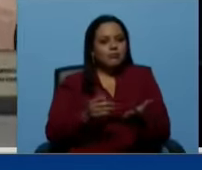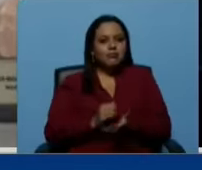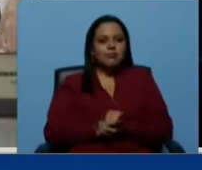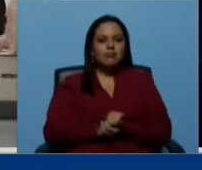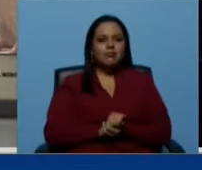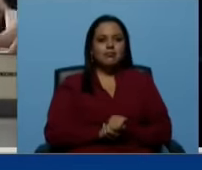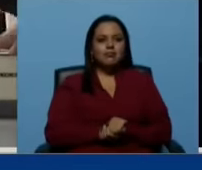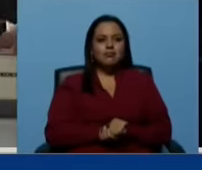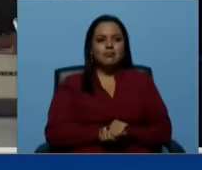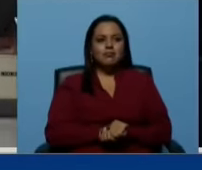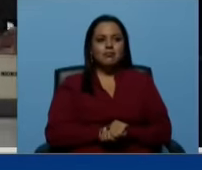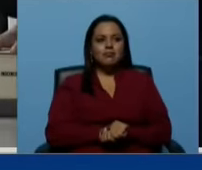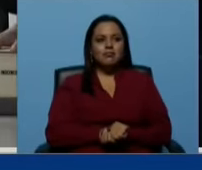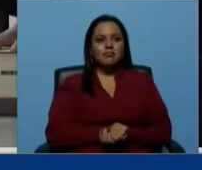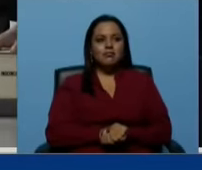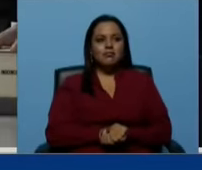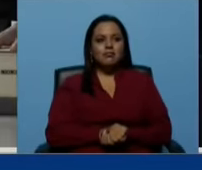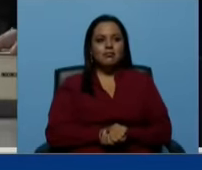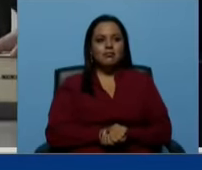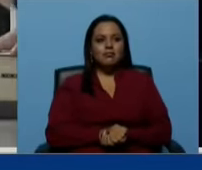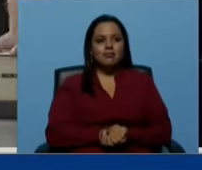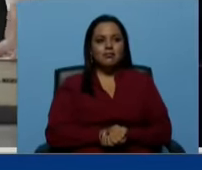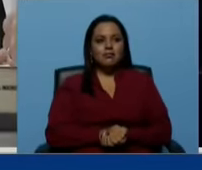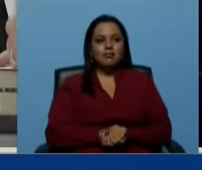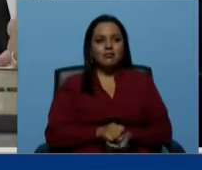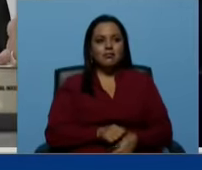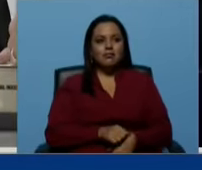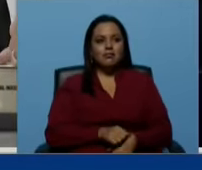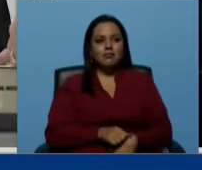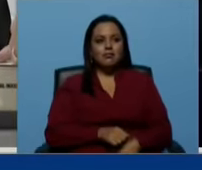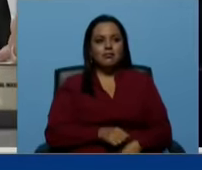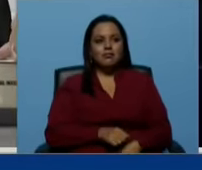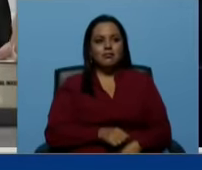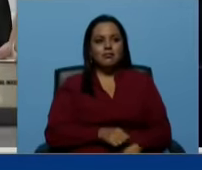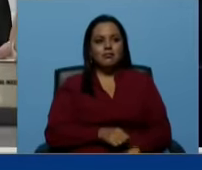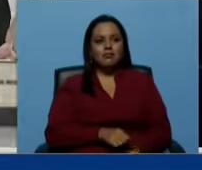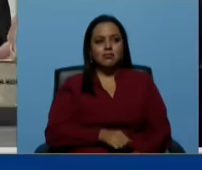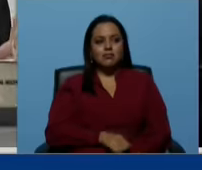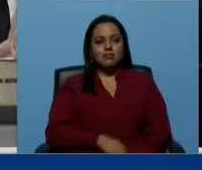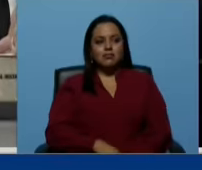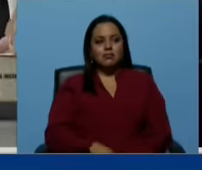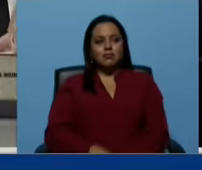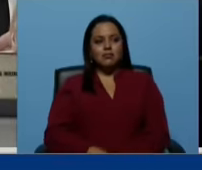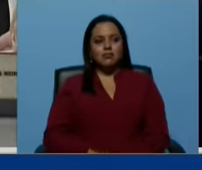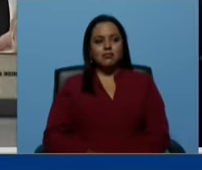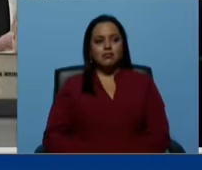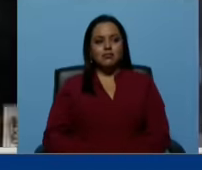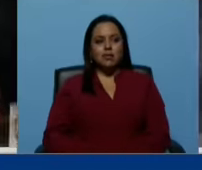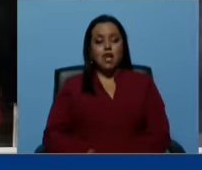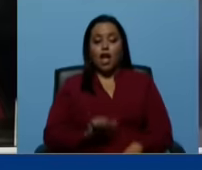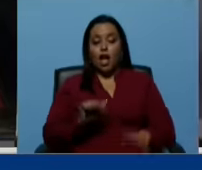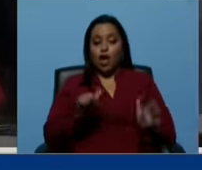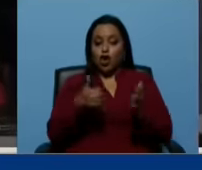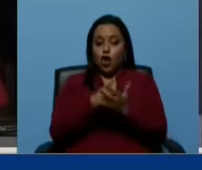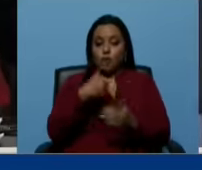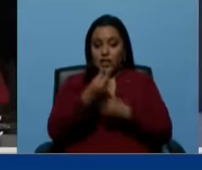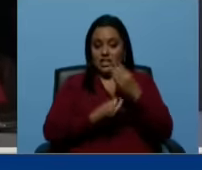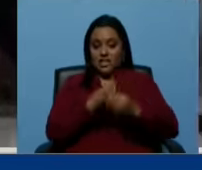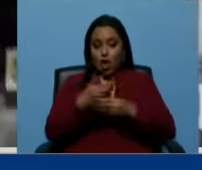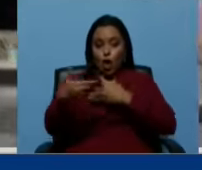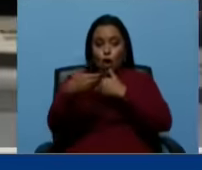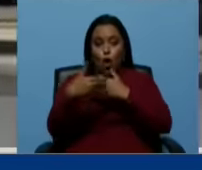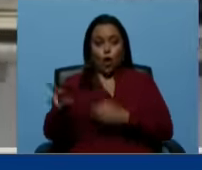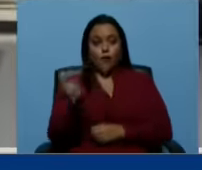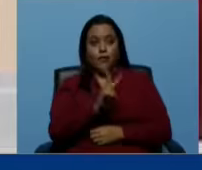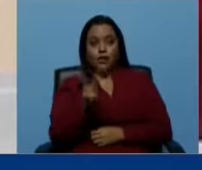Veremos. El golpe de Estado que se ha pretendido contra